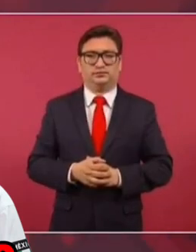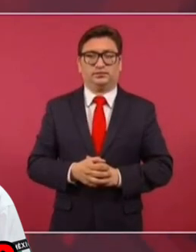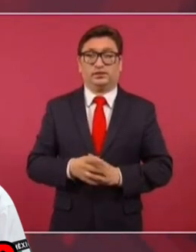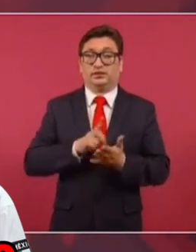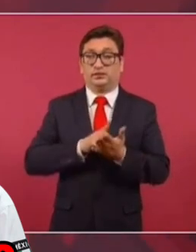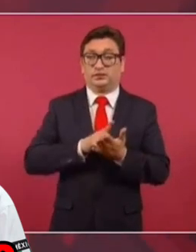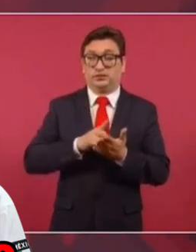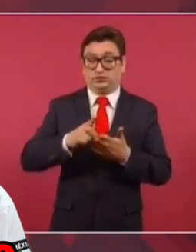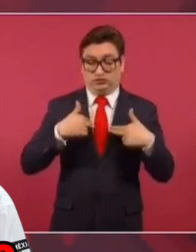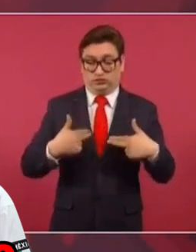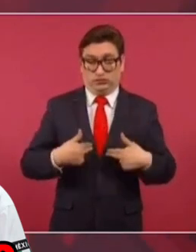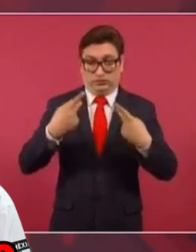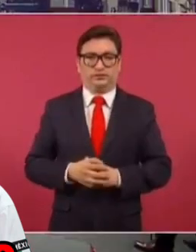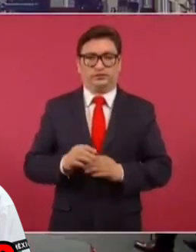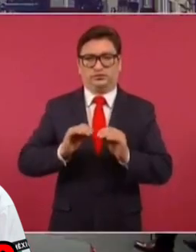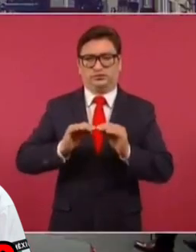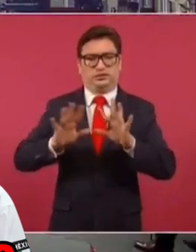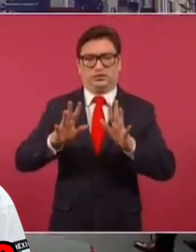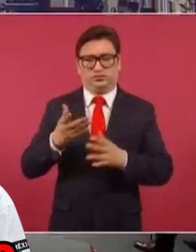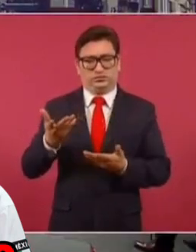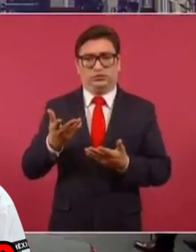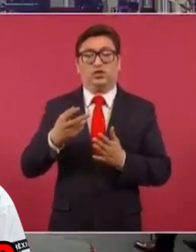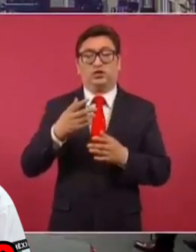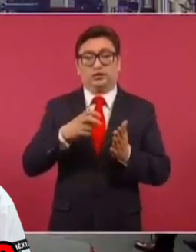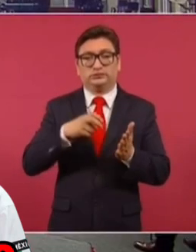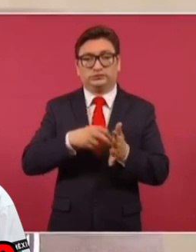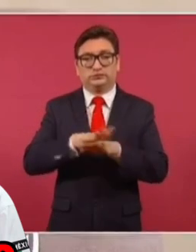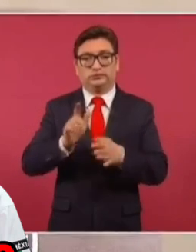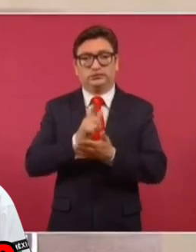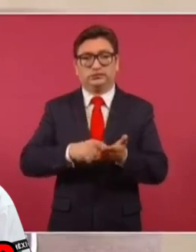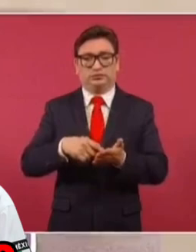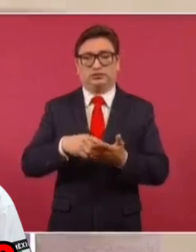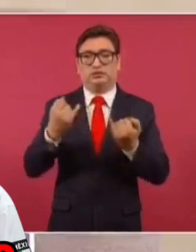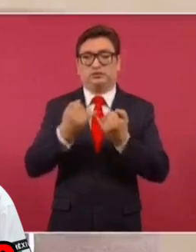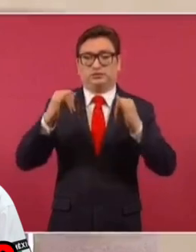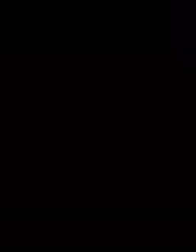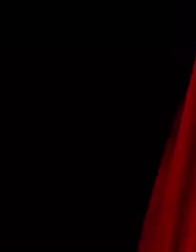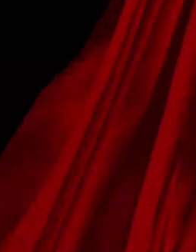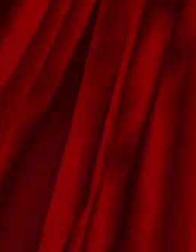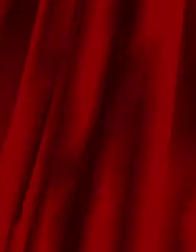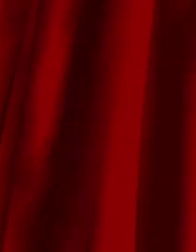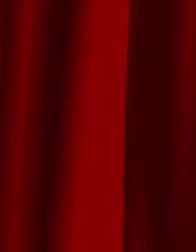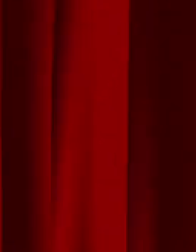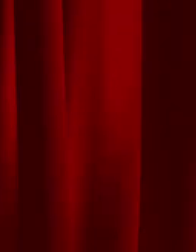violen los derechos humanos de los migrantes, que se les proteja, y una reforma al interior del Instituto de Migración.